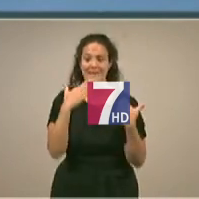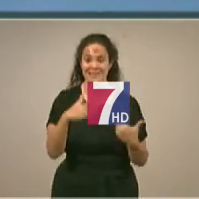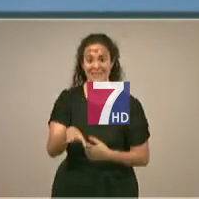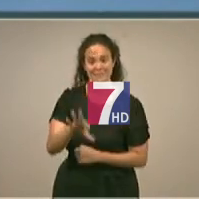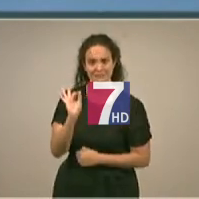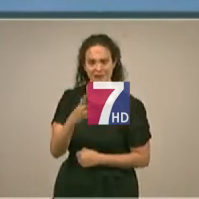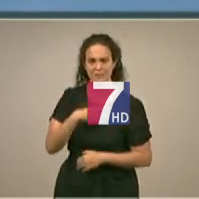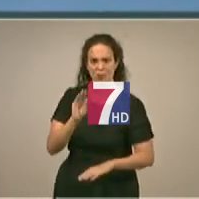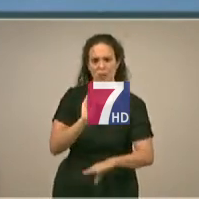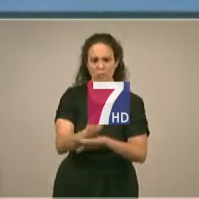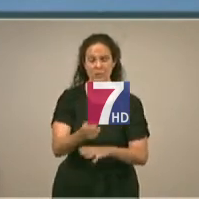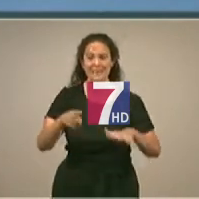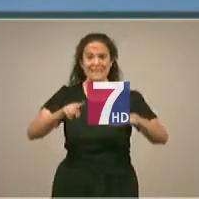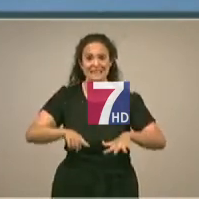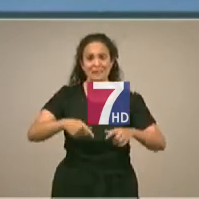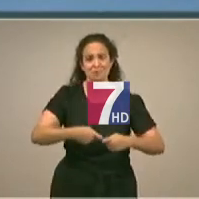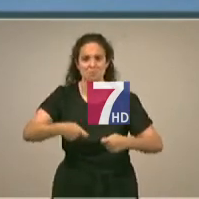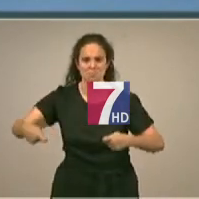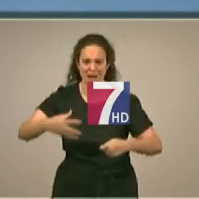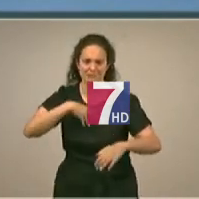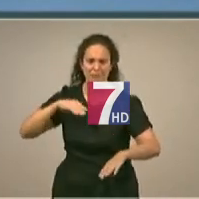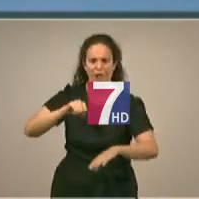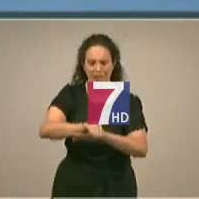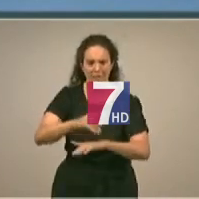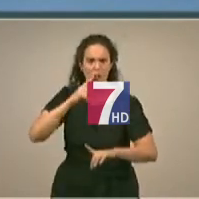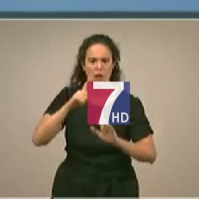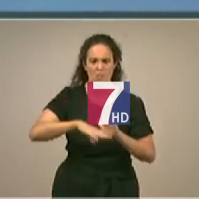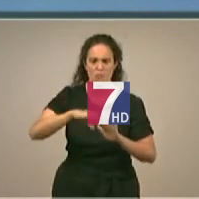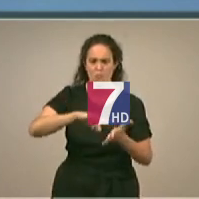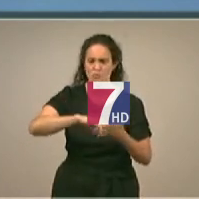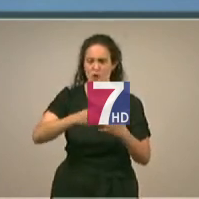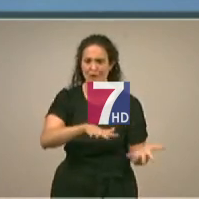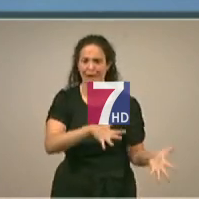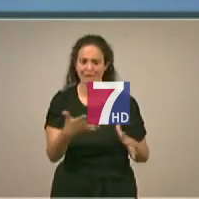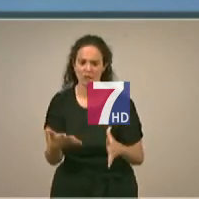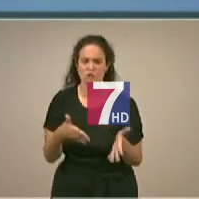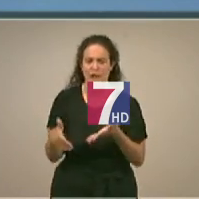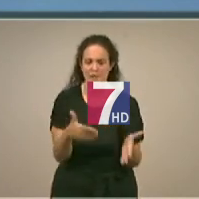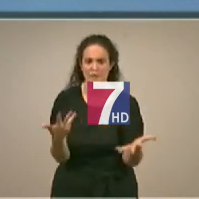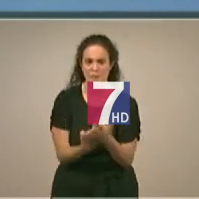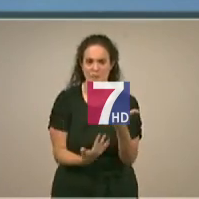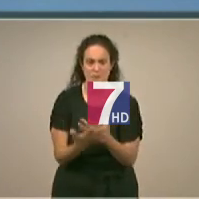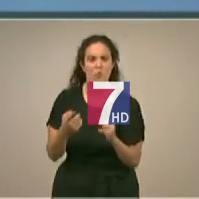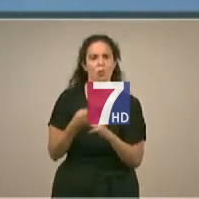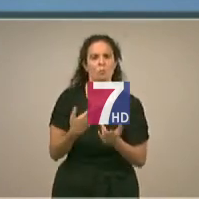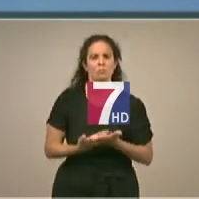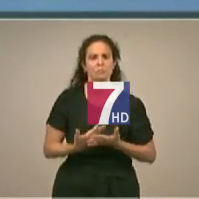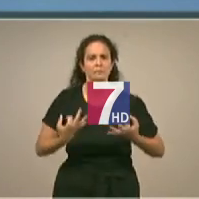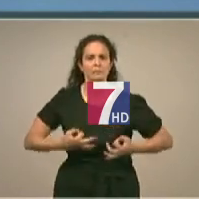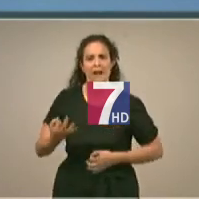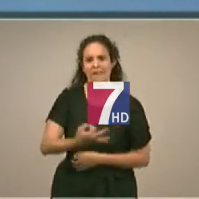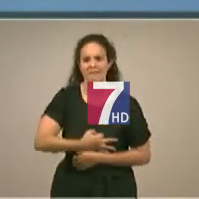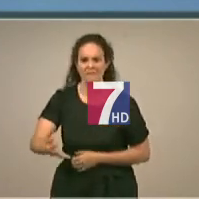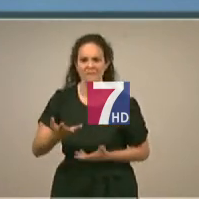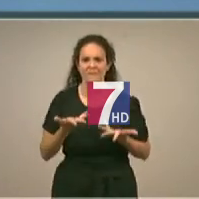poder financiar durante 6 meses más la ejecución de estos proyectos de itinerarios mixtos para garantizar la eficaz